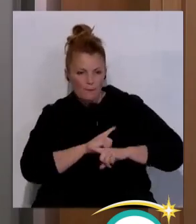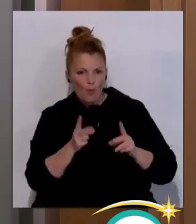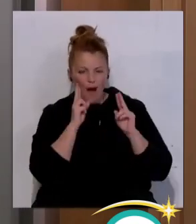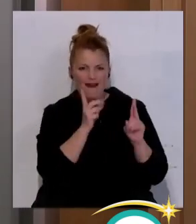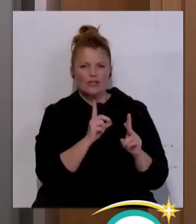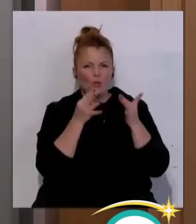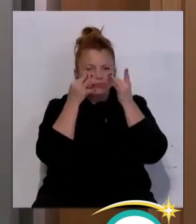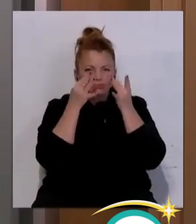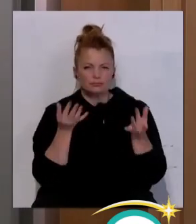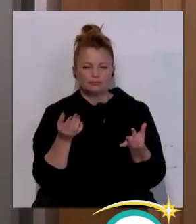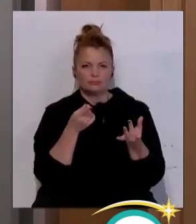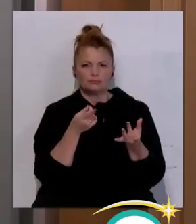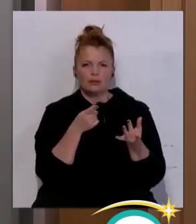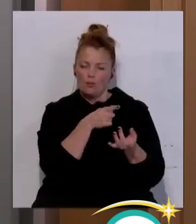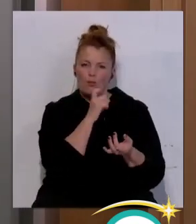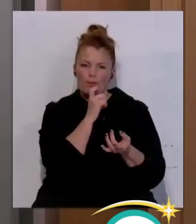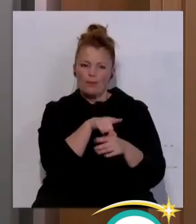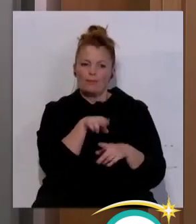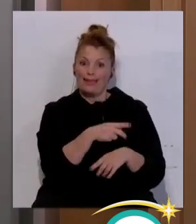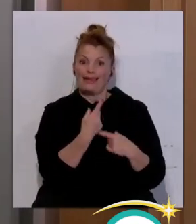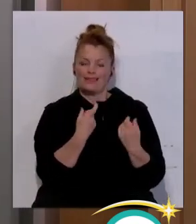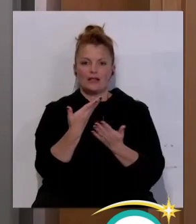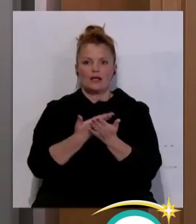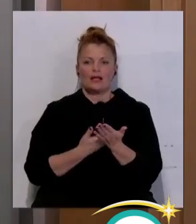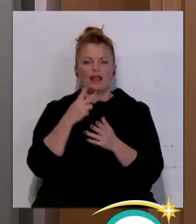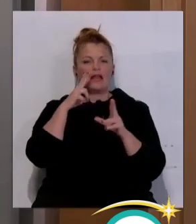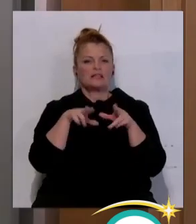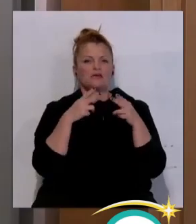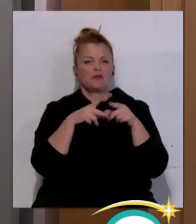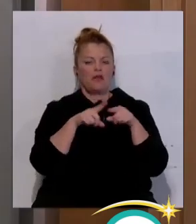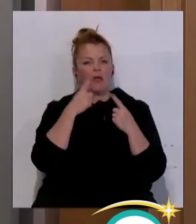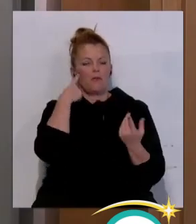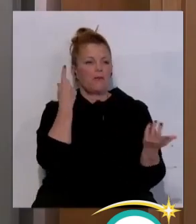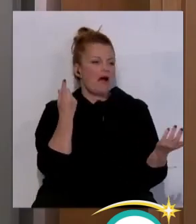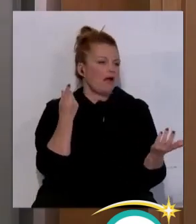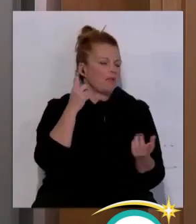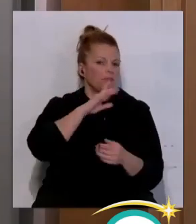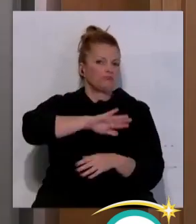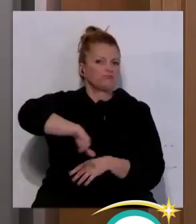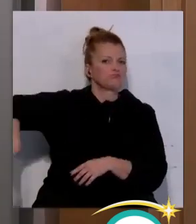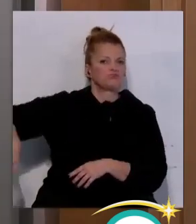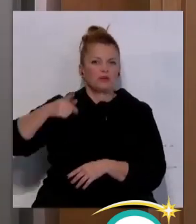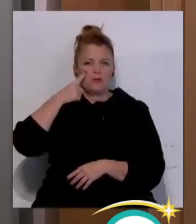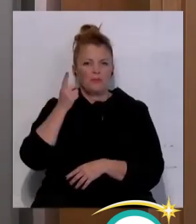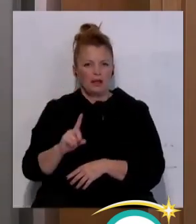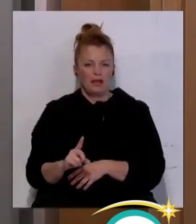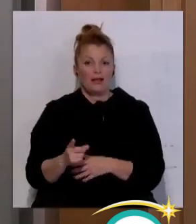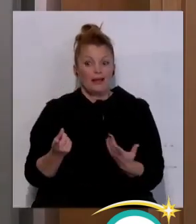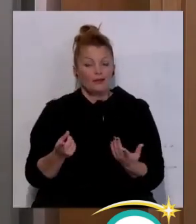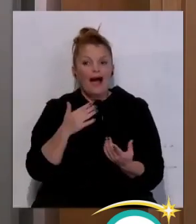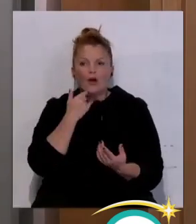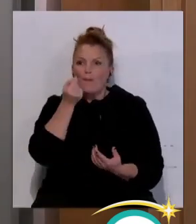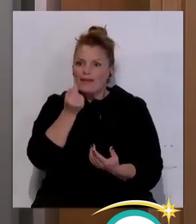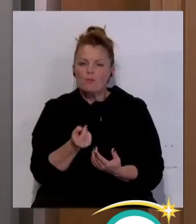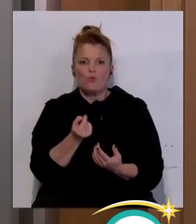y para ellos esto es necesario, porque parece que la sociedad mira para otro lado y es como si no existieran. Entonces, el hecho de que estén registrados,